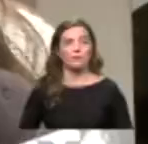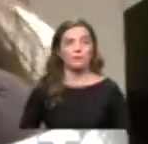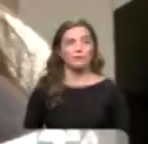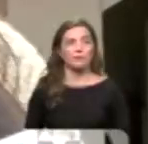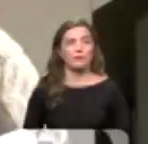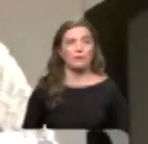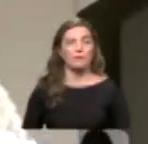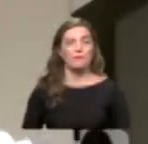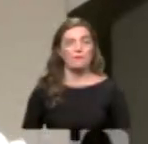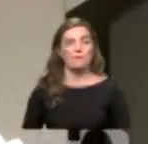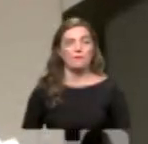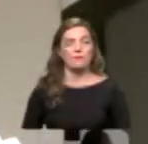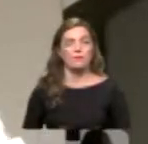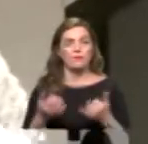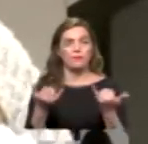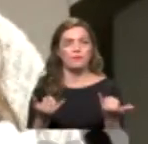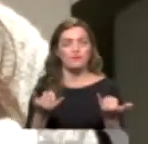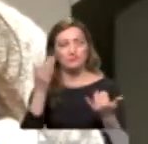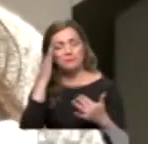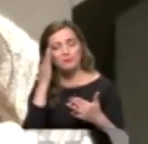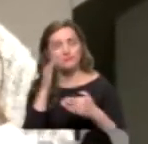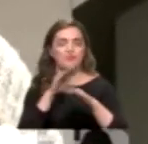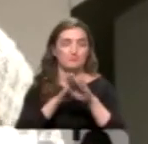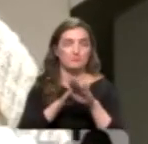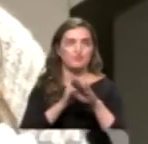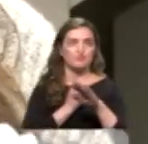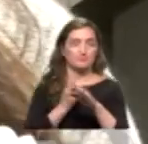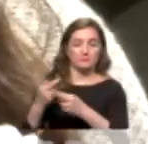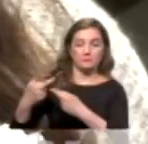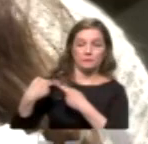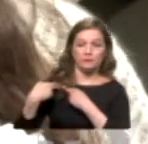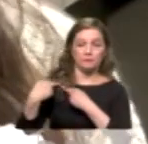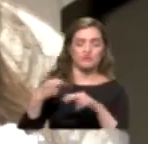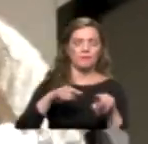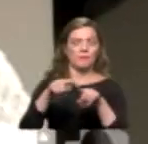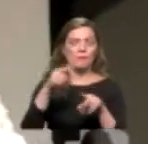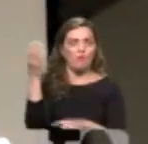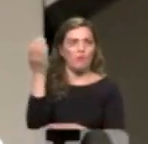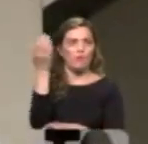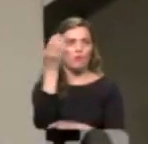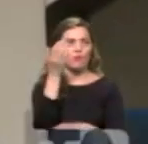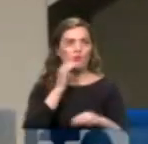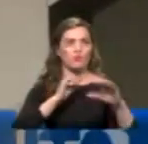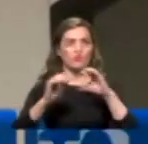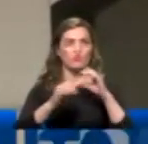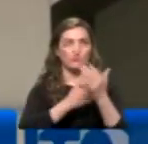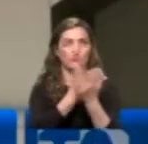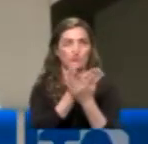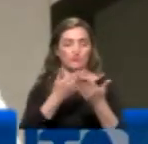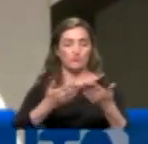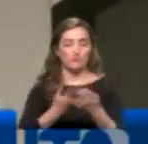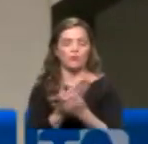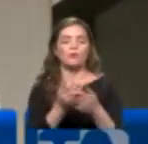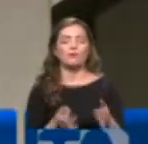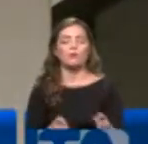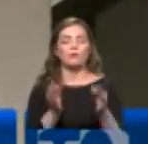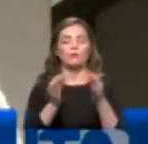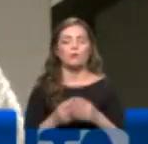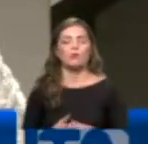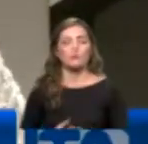$150,000. Aún estamos en punto de saber si nos van a dar el reinado o no. Hemos conversado para presentarles una nueva